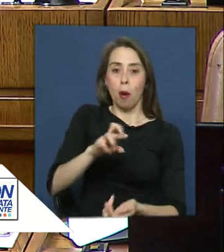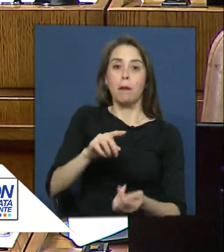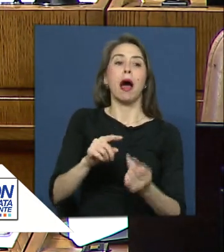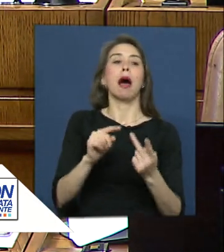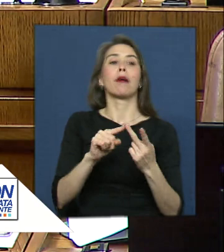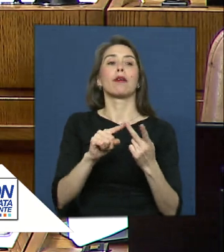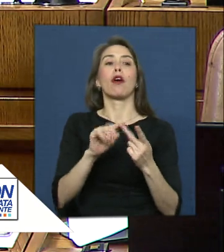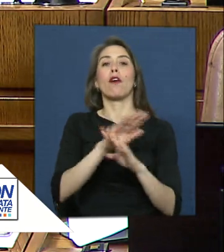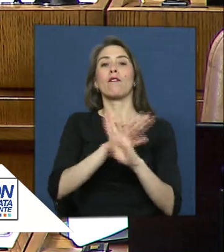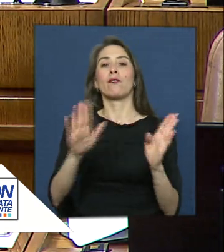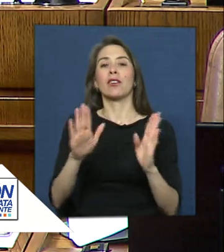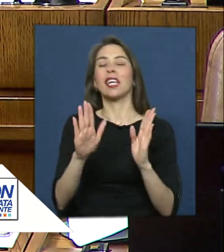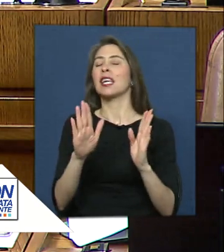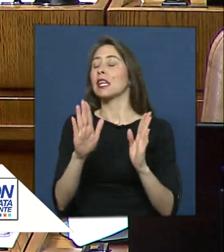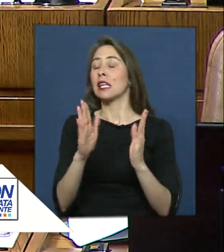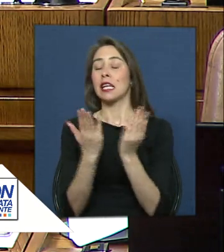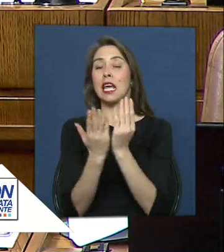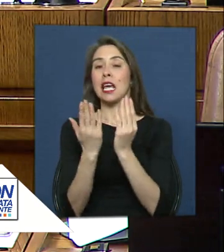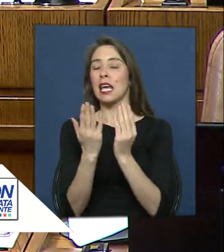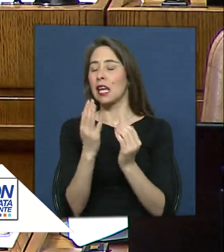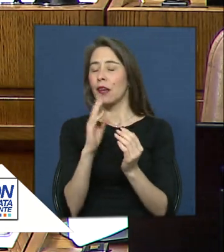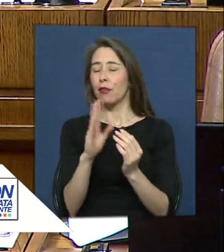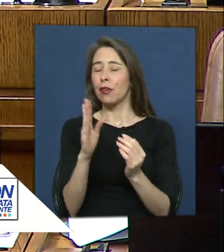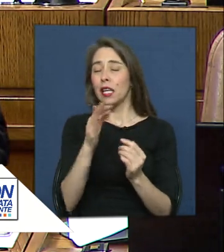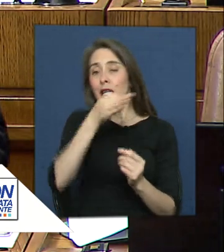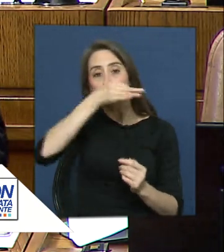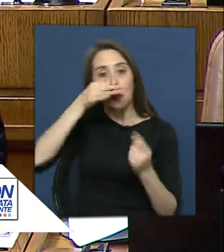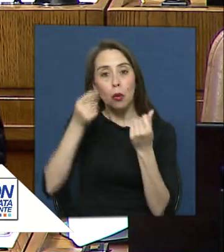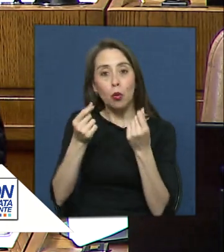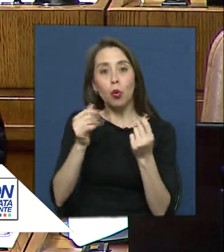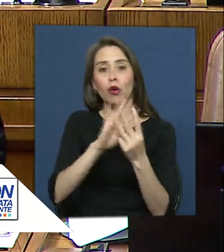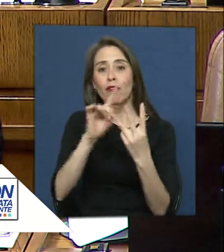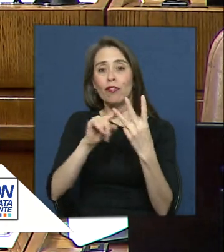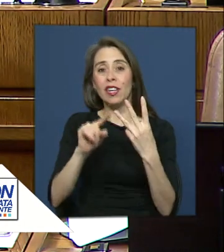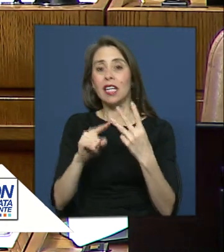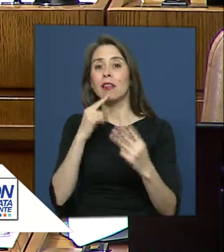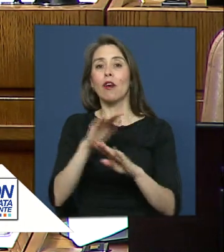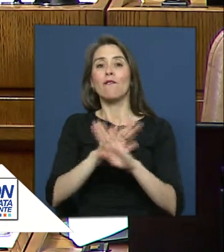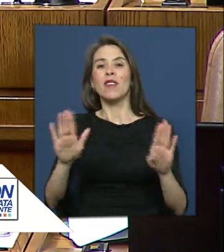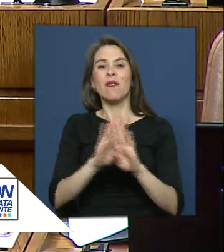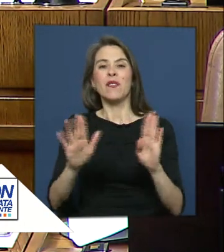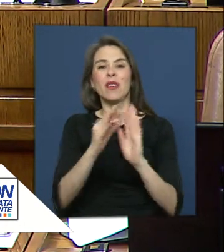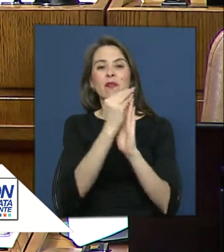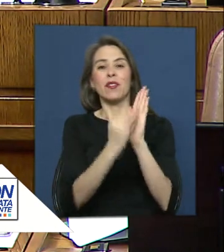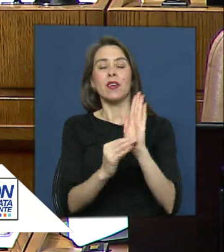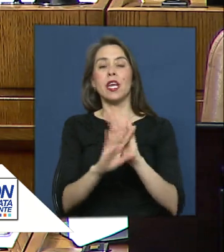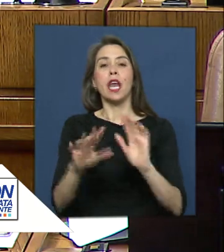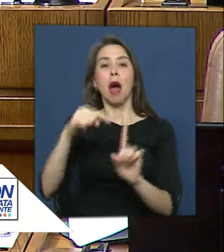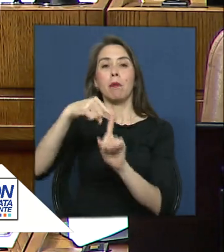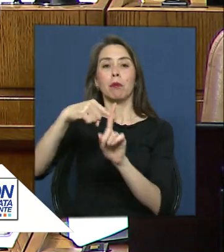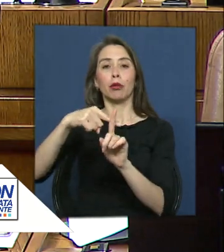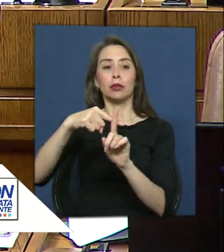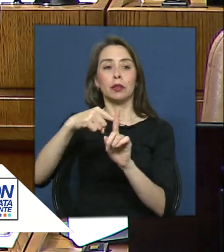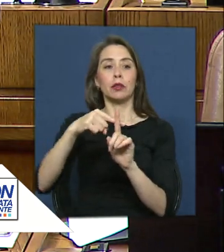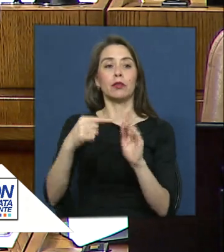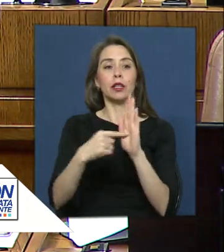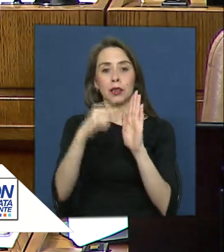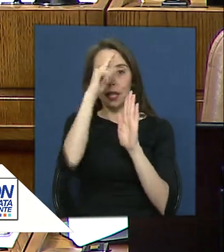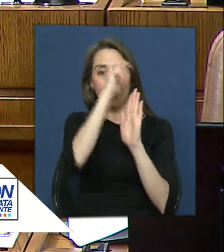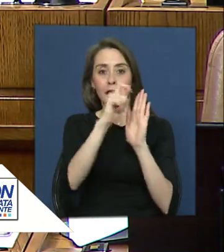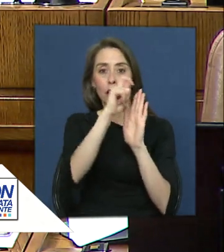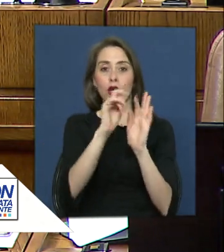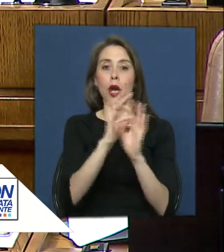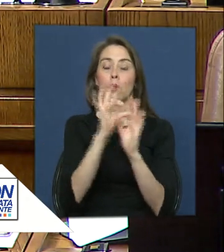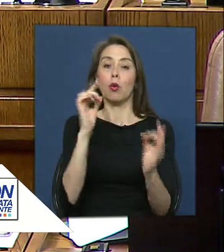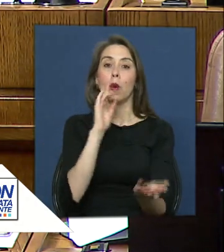5 metros porque se dieron cuenta que ponía fin a puras cosas y no hacía nada positivo, tenía una hipótesis que nunca ha podido ser